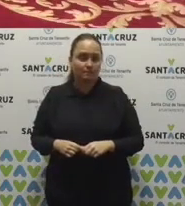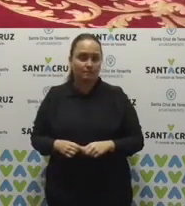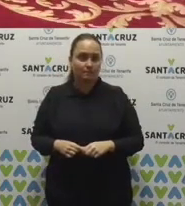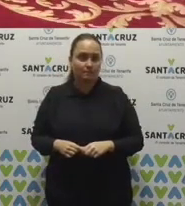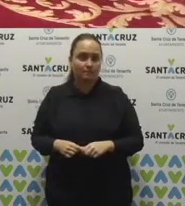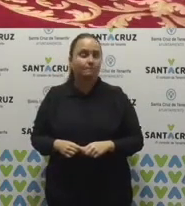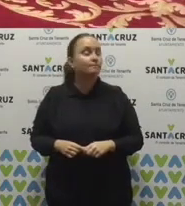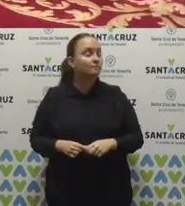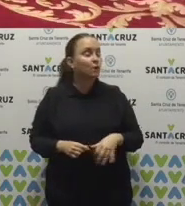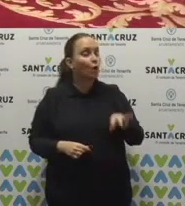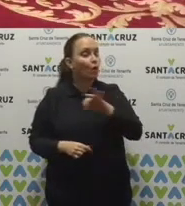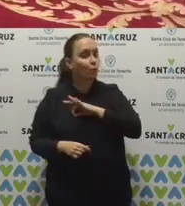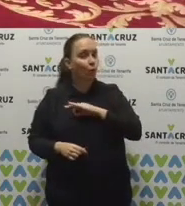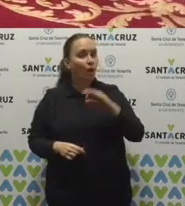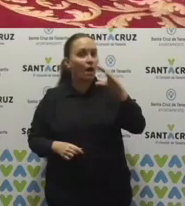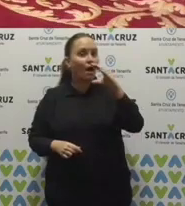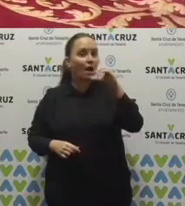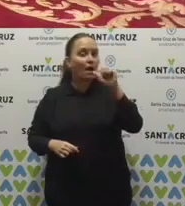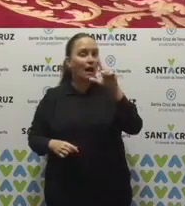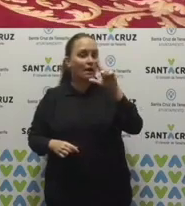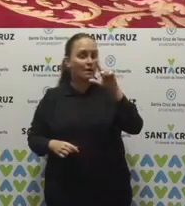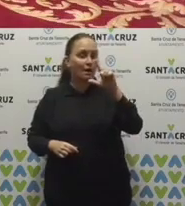don carlos tarife